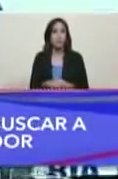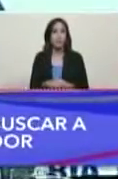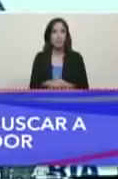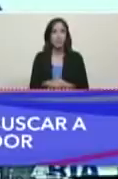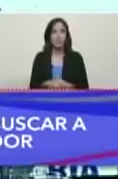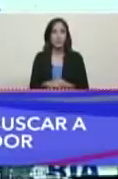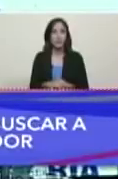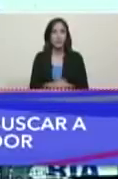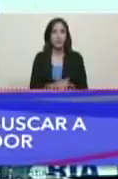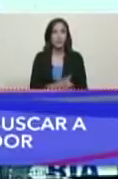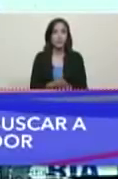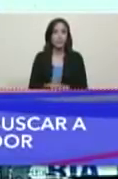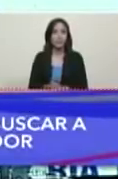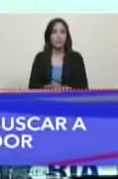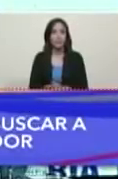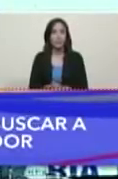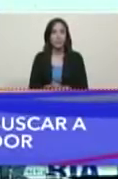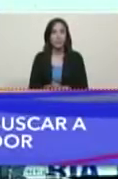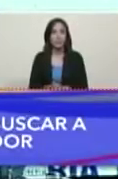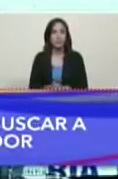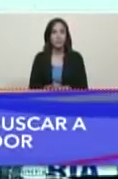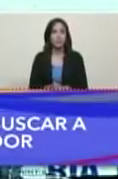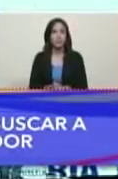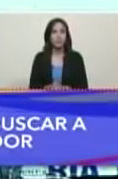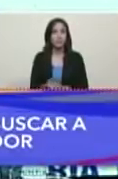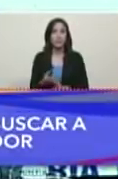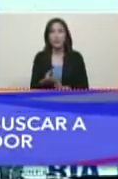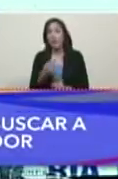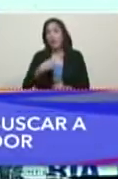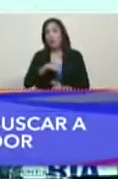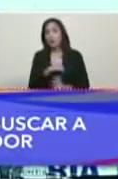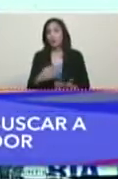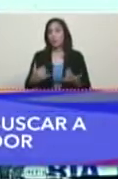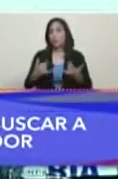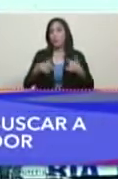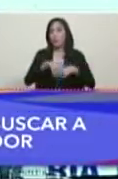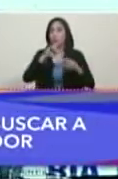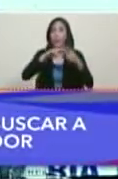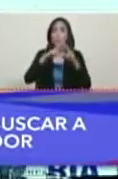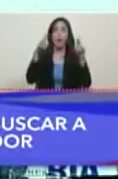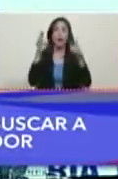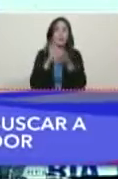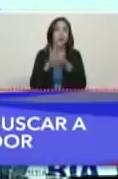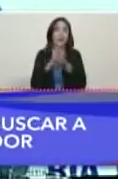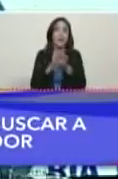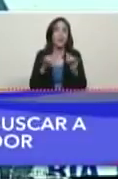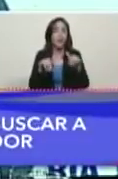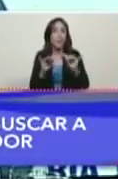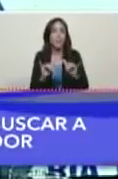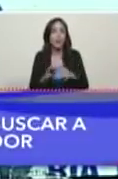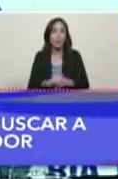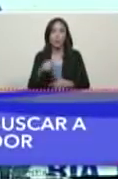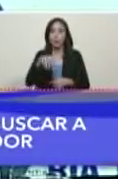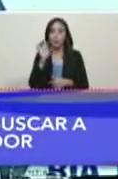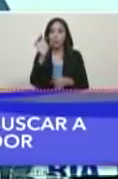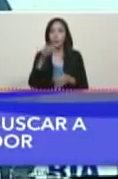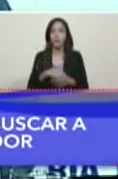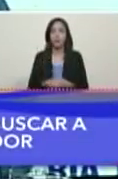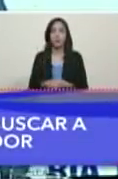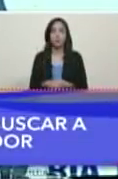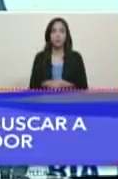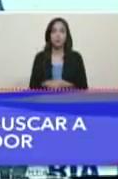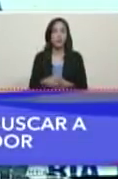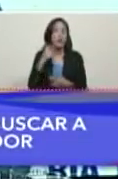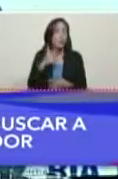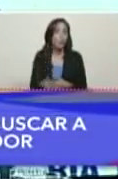razón histórica. Nosotros somos la garantía de paz, de estabilidad de este país, la